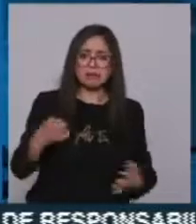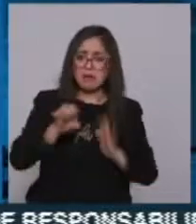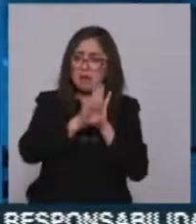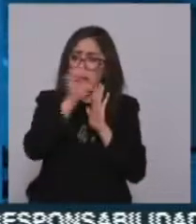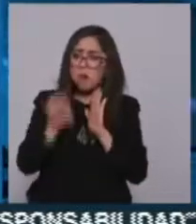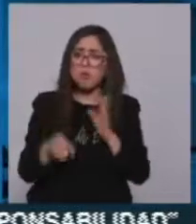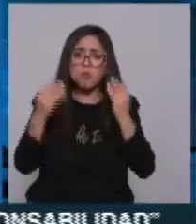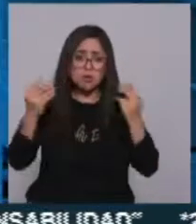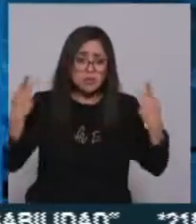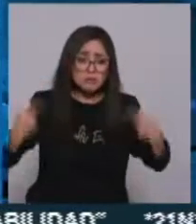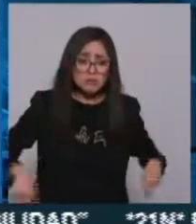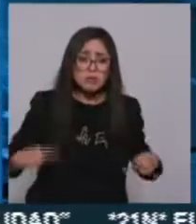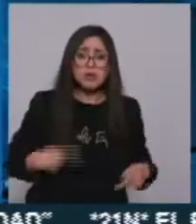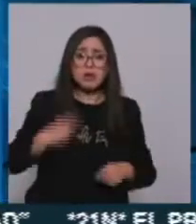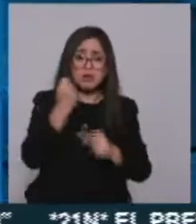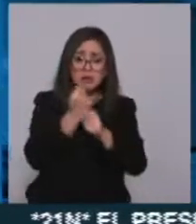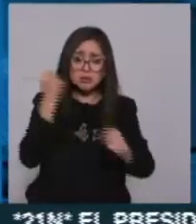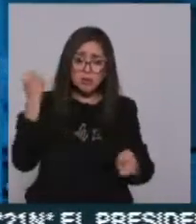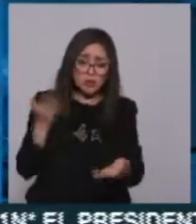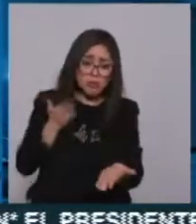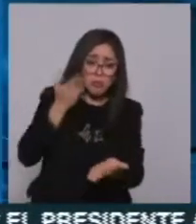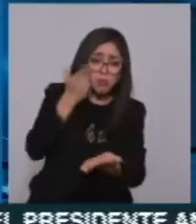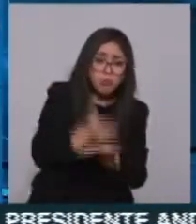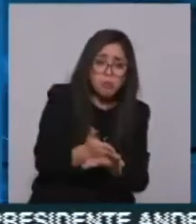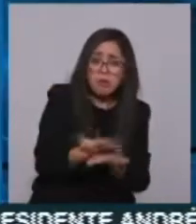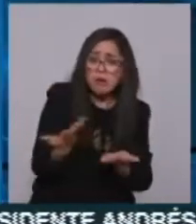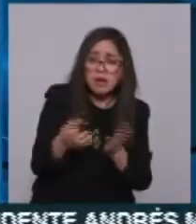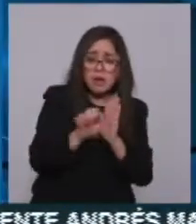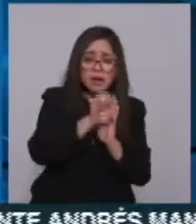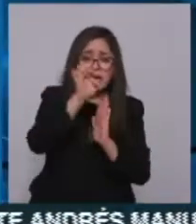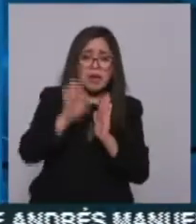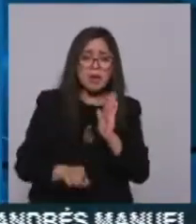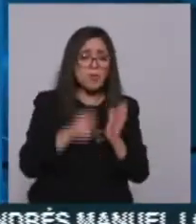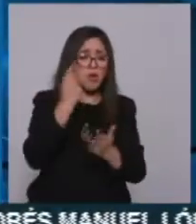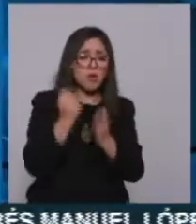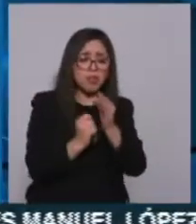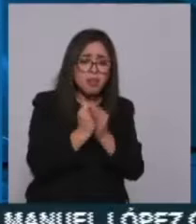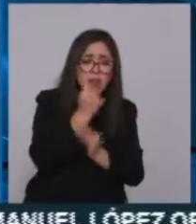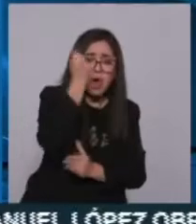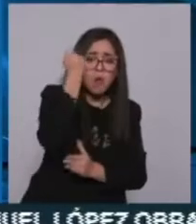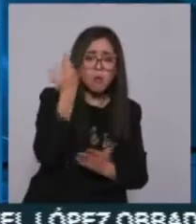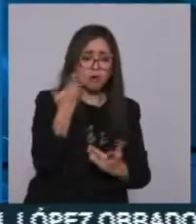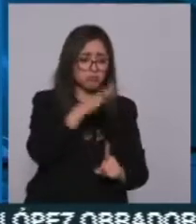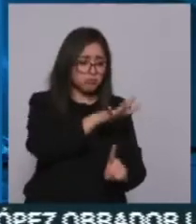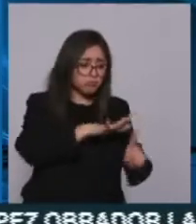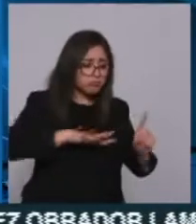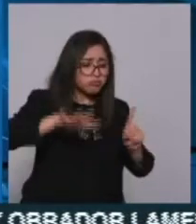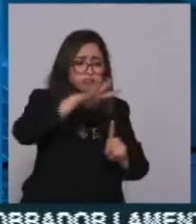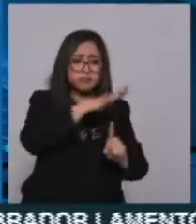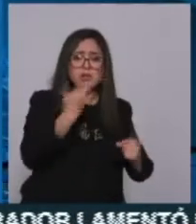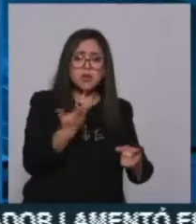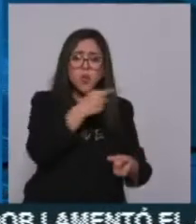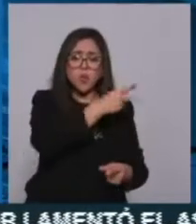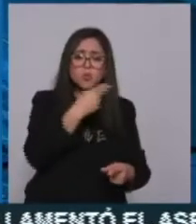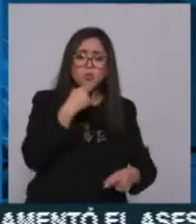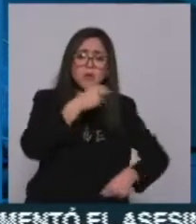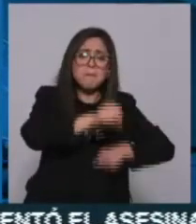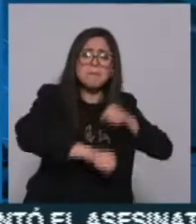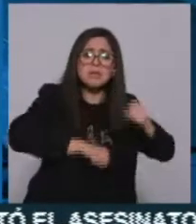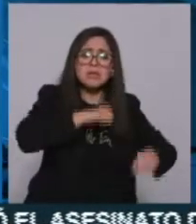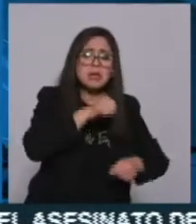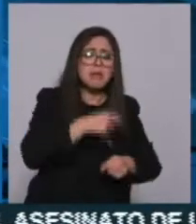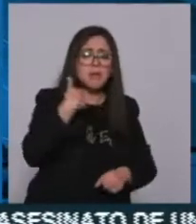por mencionarte una, y se mueve en la alcaldía Tláhuac y no sale de la alcaldía Tláhuac, y hacerlo en bicicleta pues sería